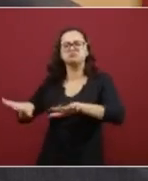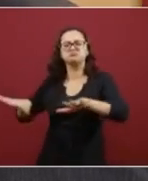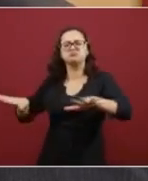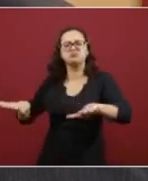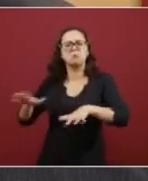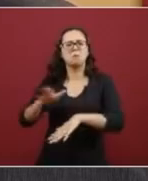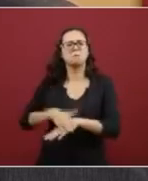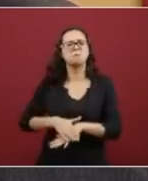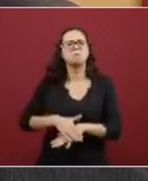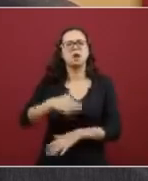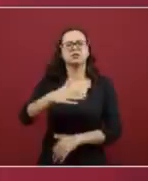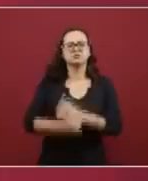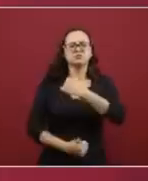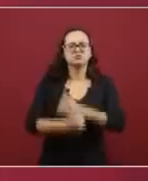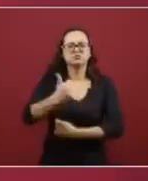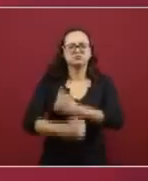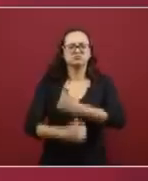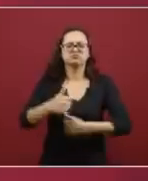monopolios,